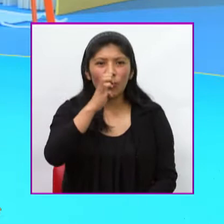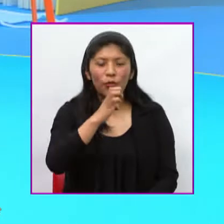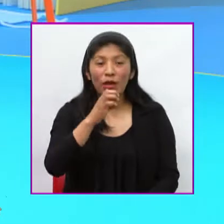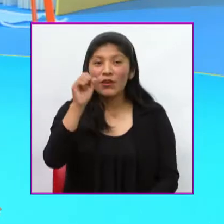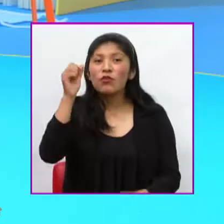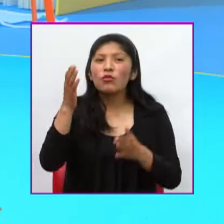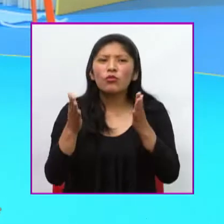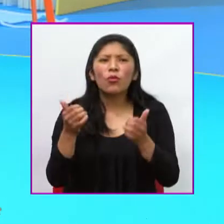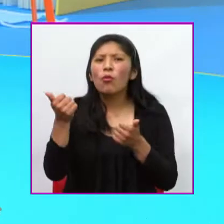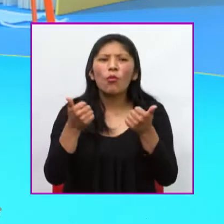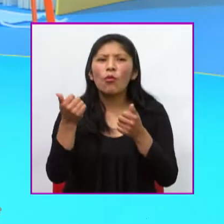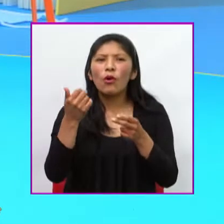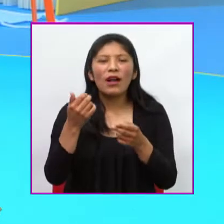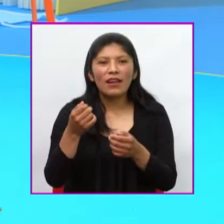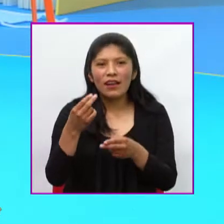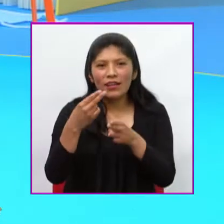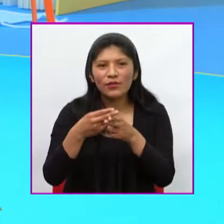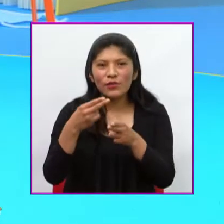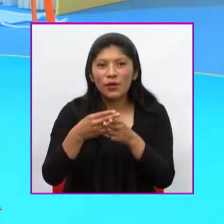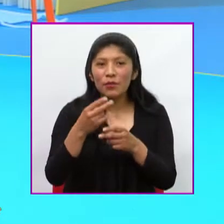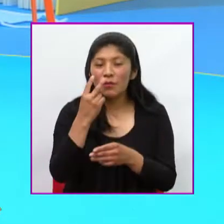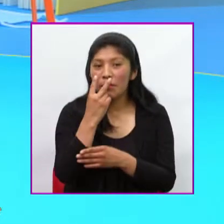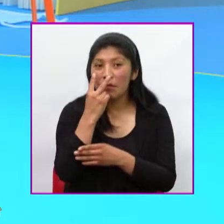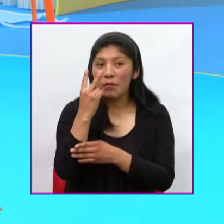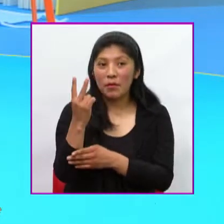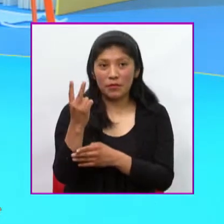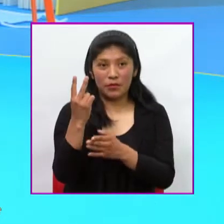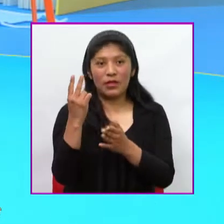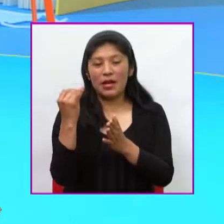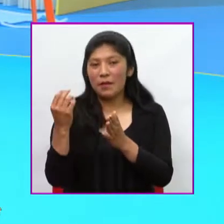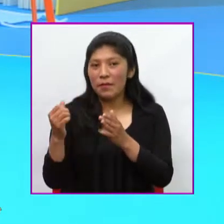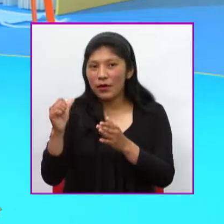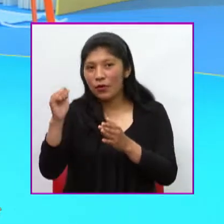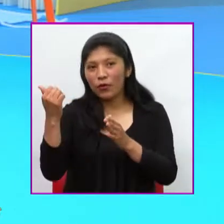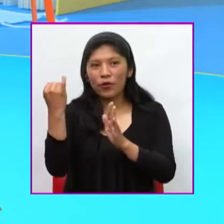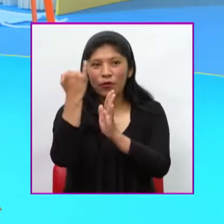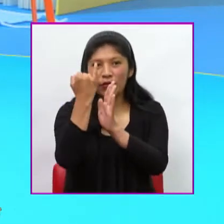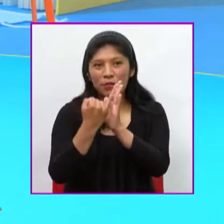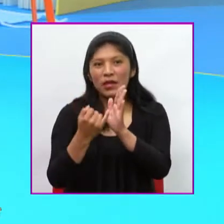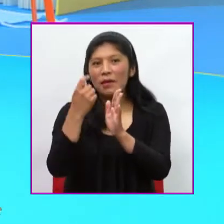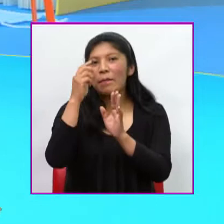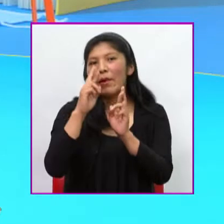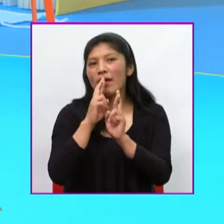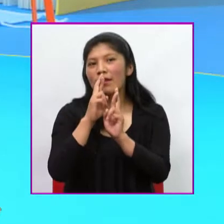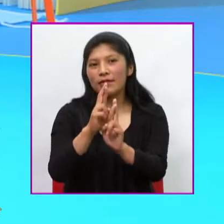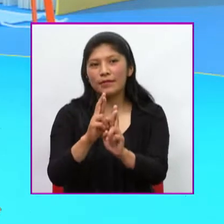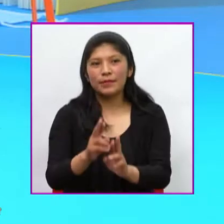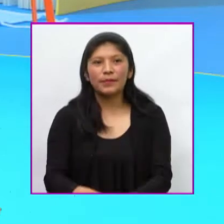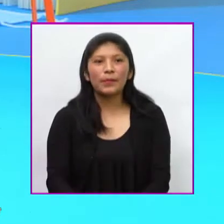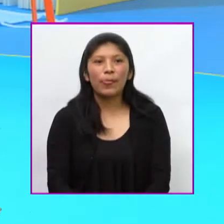Pues bien, miremos la siguiente imagen para responder.